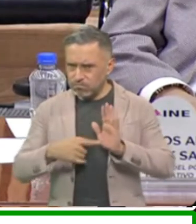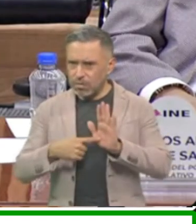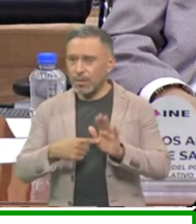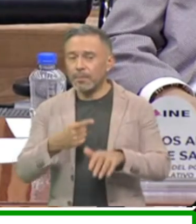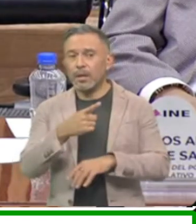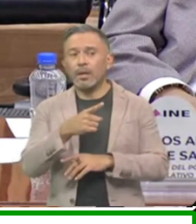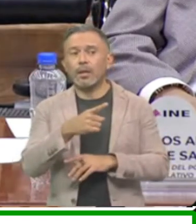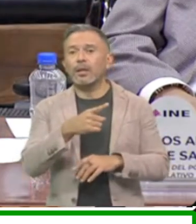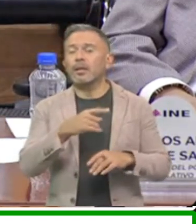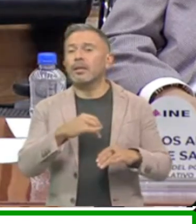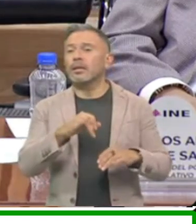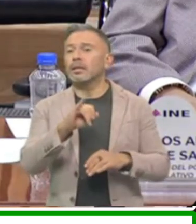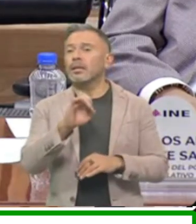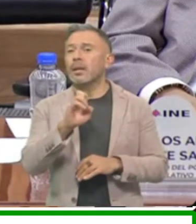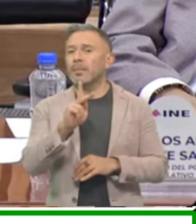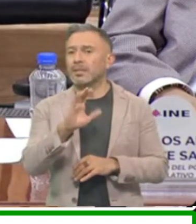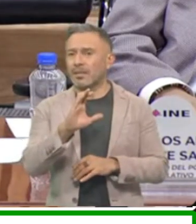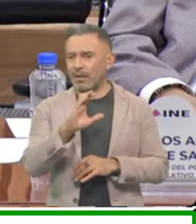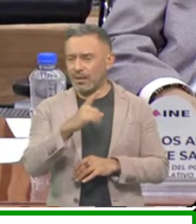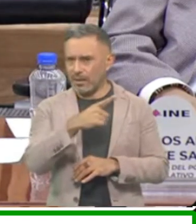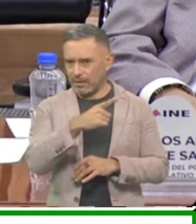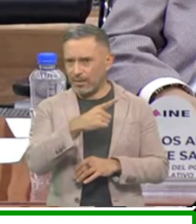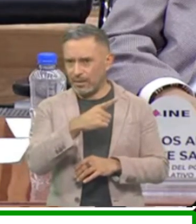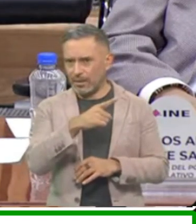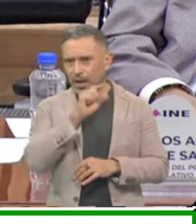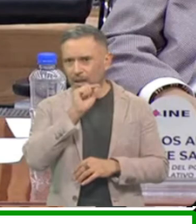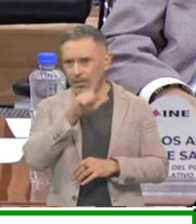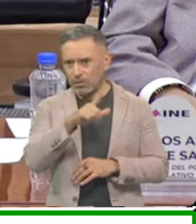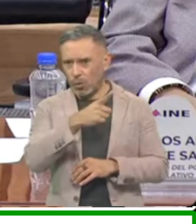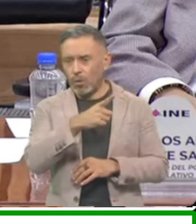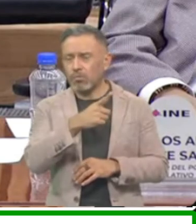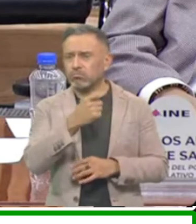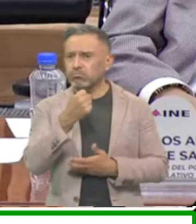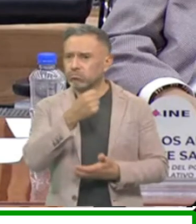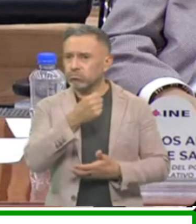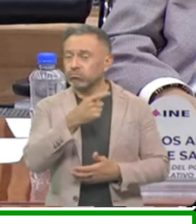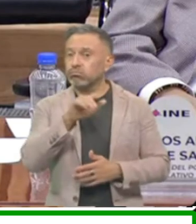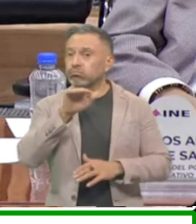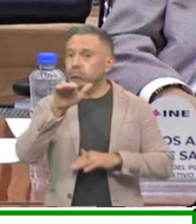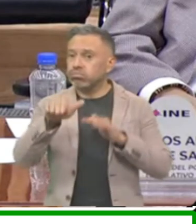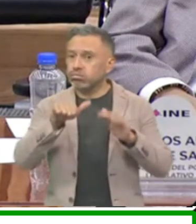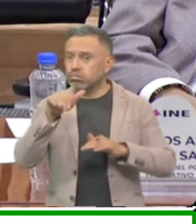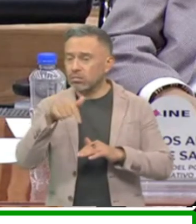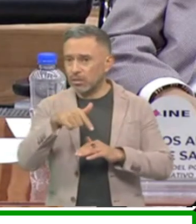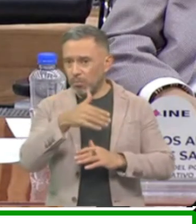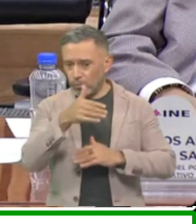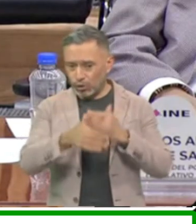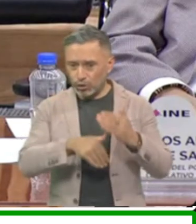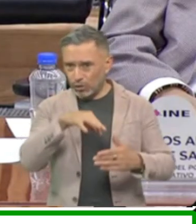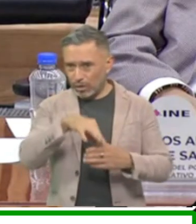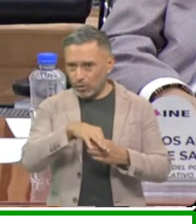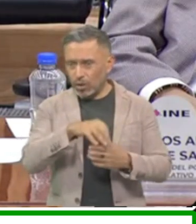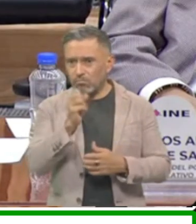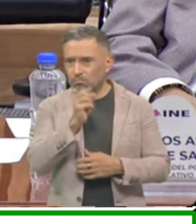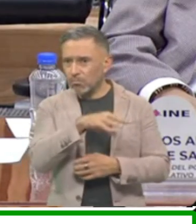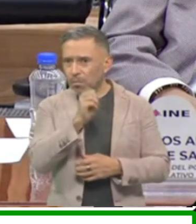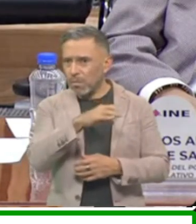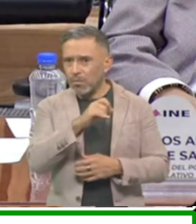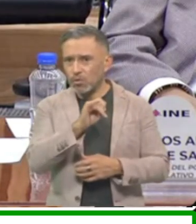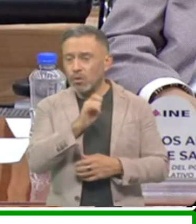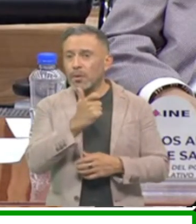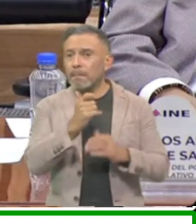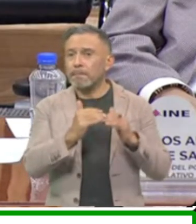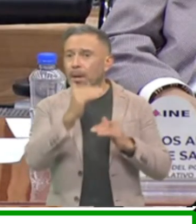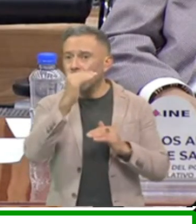de Jalisco, el IEPC, ha recibido exactamente los recursos que solicitó para este proceso electoral, ni un centavo más